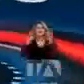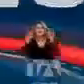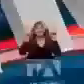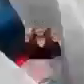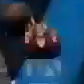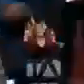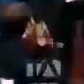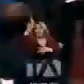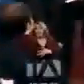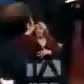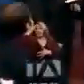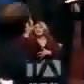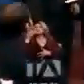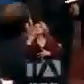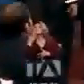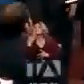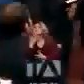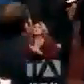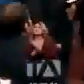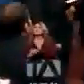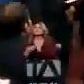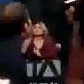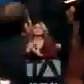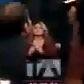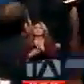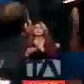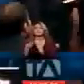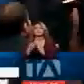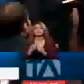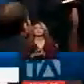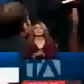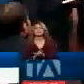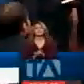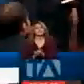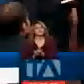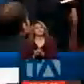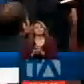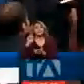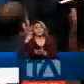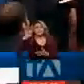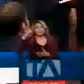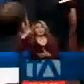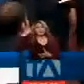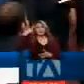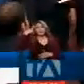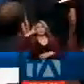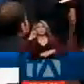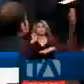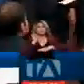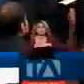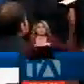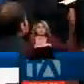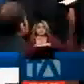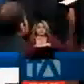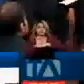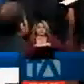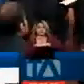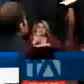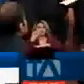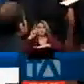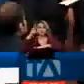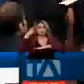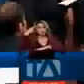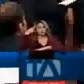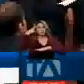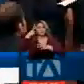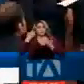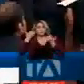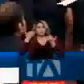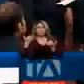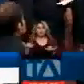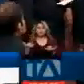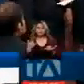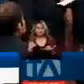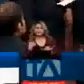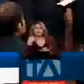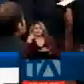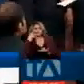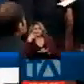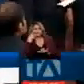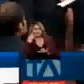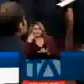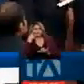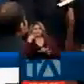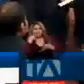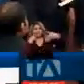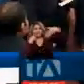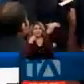¿Qué tal, María? Gracias, amigos televidentes. Buenas tardes. Así es, el gobierno ecuatoriano empieza a tomar acciones frente a una eventual llegada del